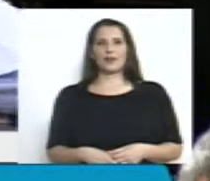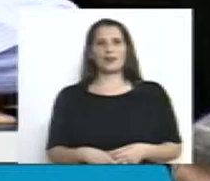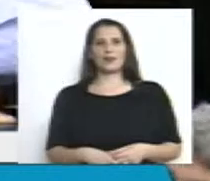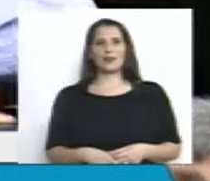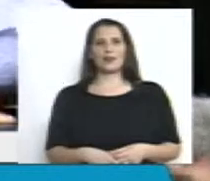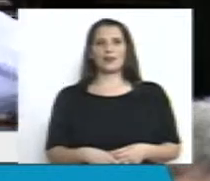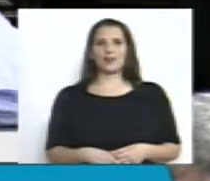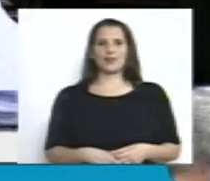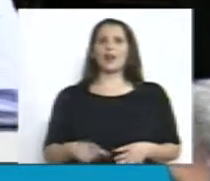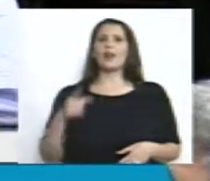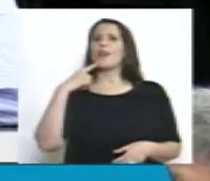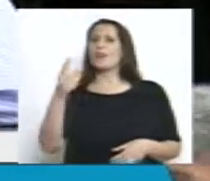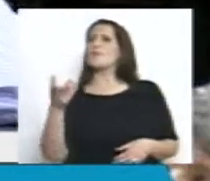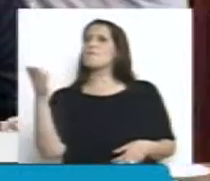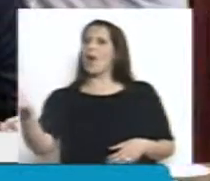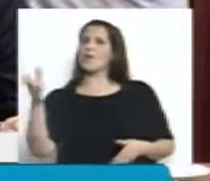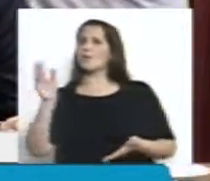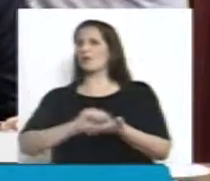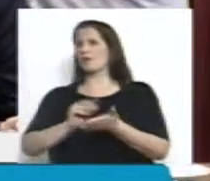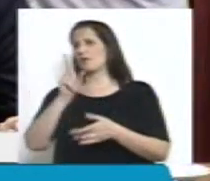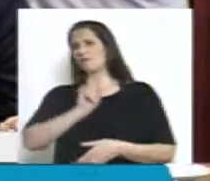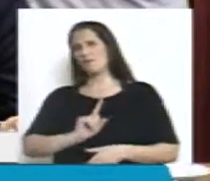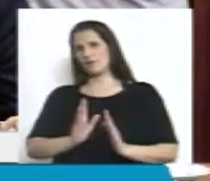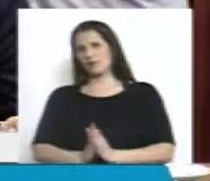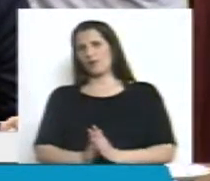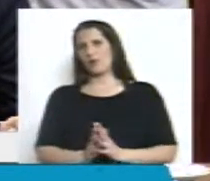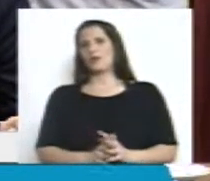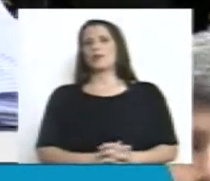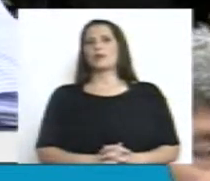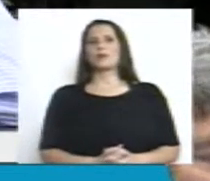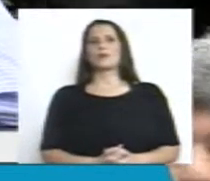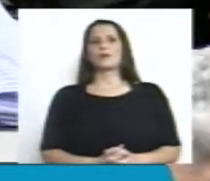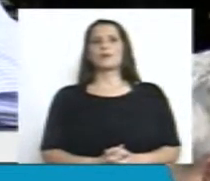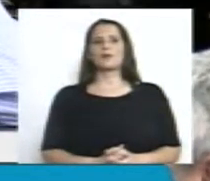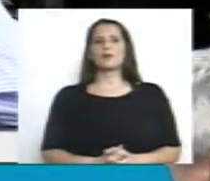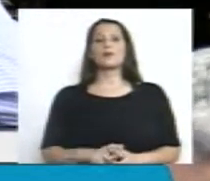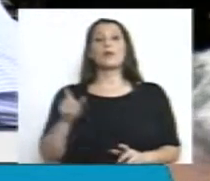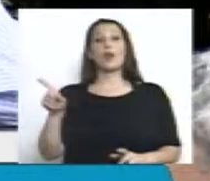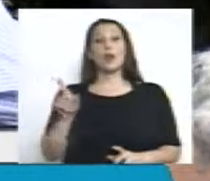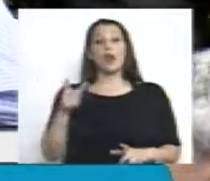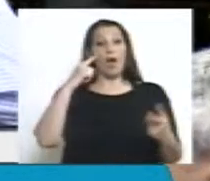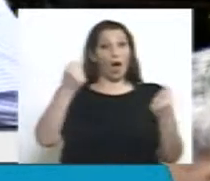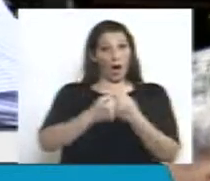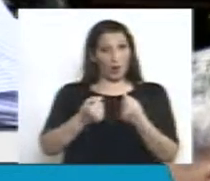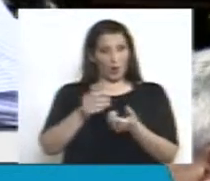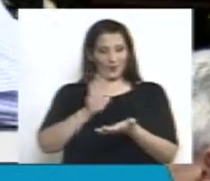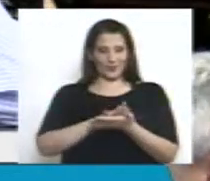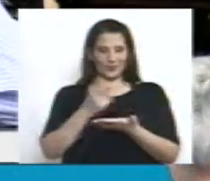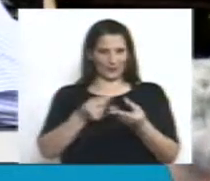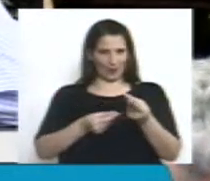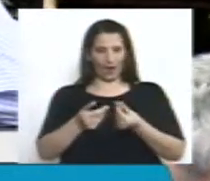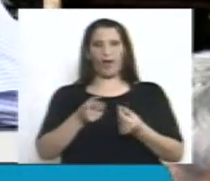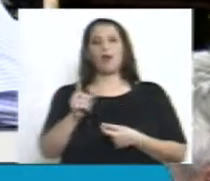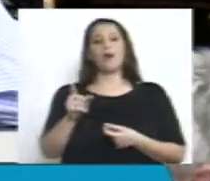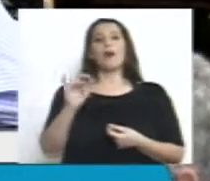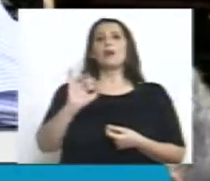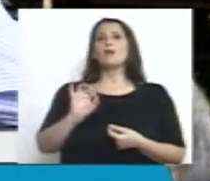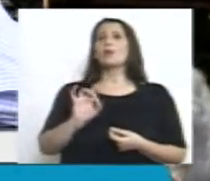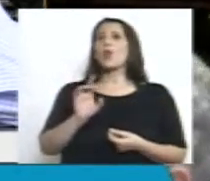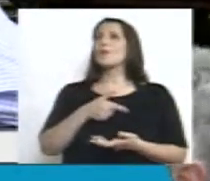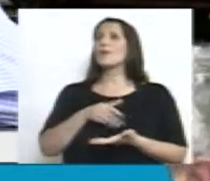Le pedimos a los señores legisladores silencio, por favor. Gracias. En esos pactos fiscales, señor presidente, no solamente se